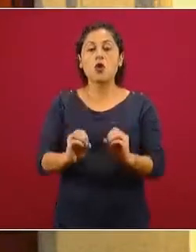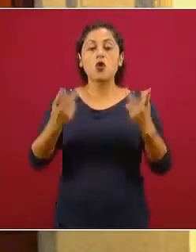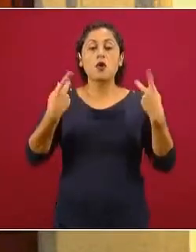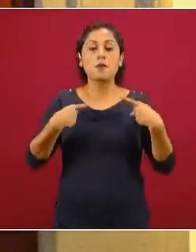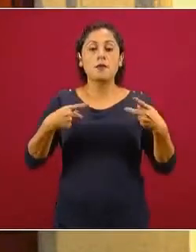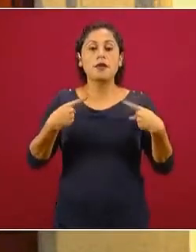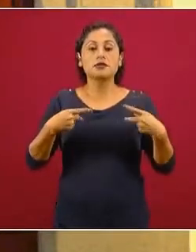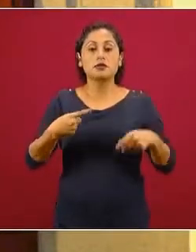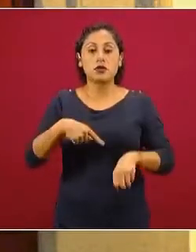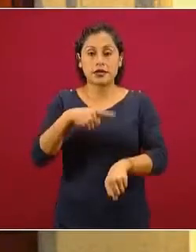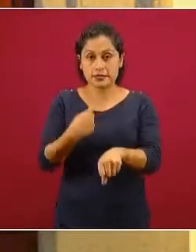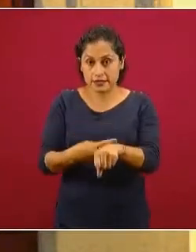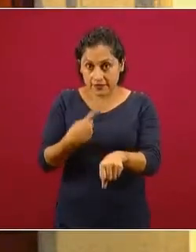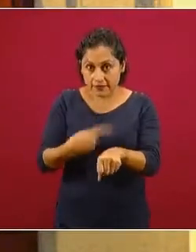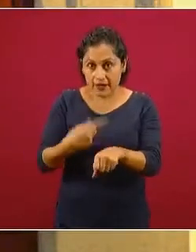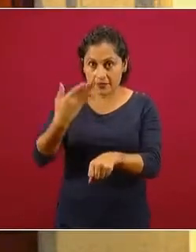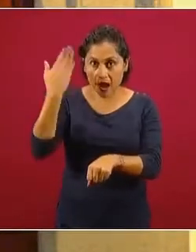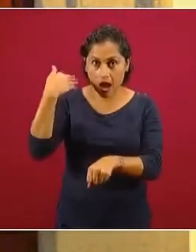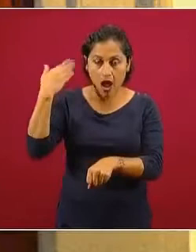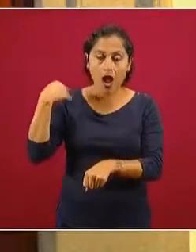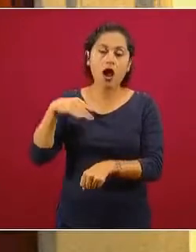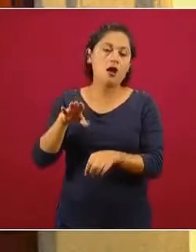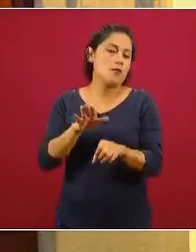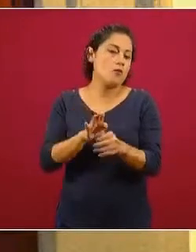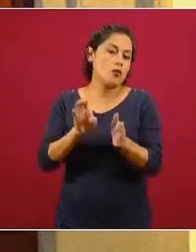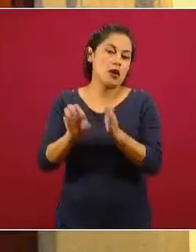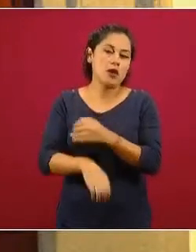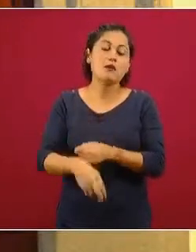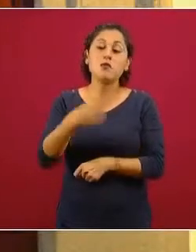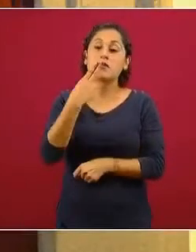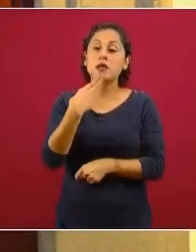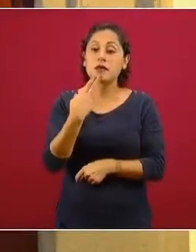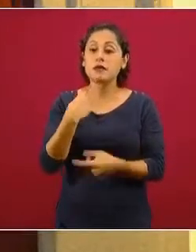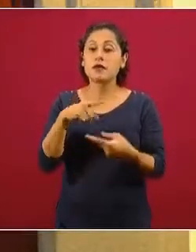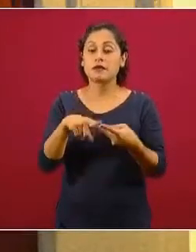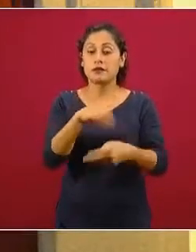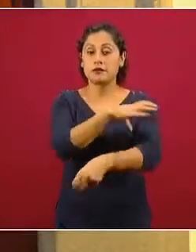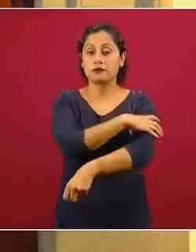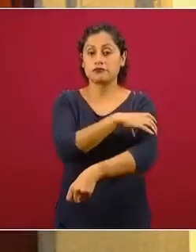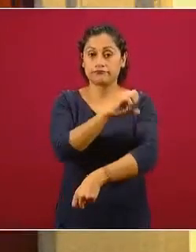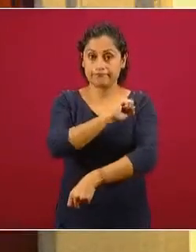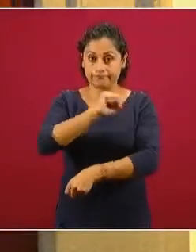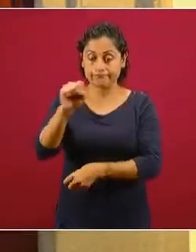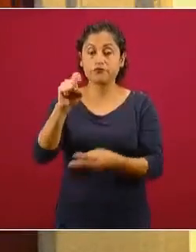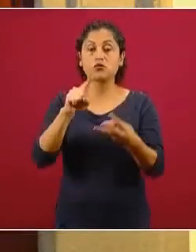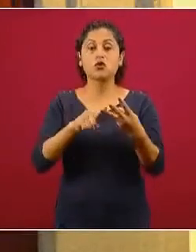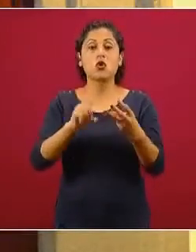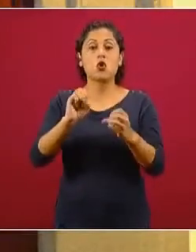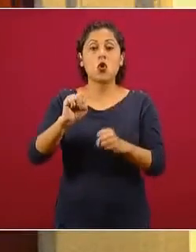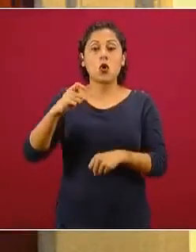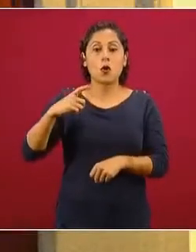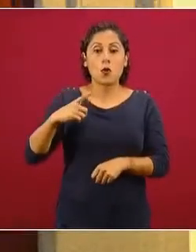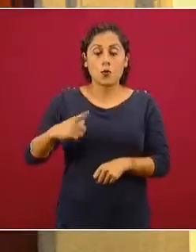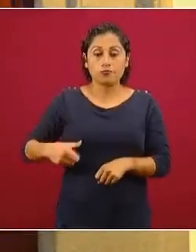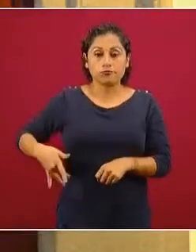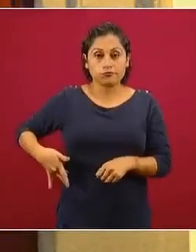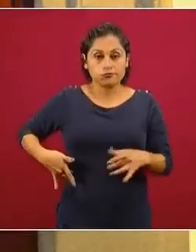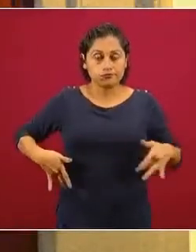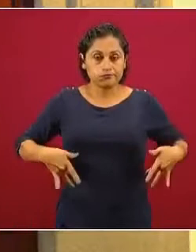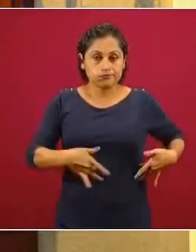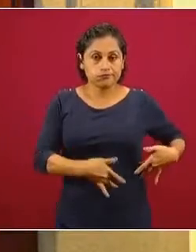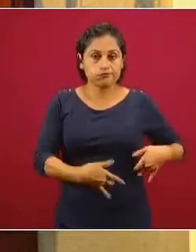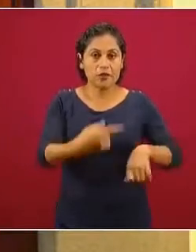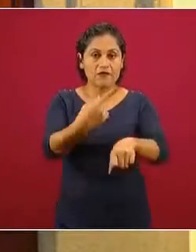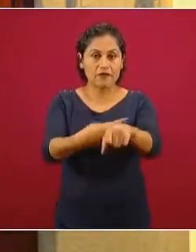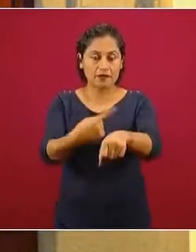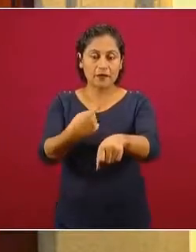enfermedades crónicas como diabetes, como hipertensión, otro tipo de enfermedades crónicas renales o pulmonares. Entonces